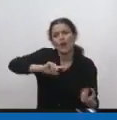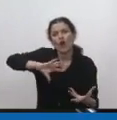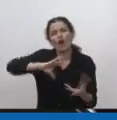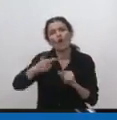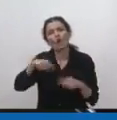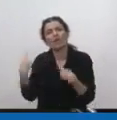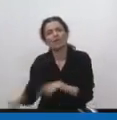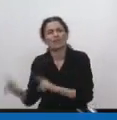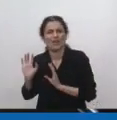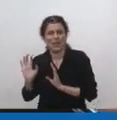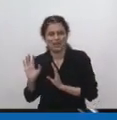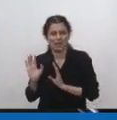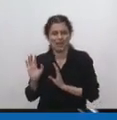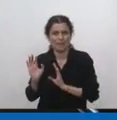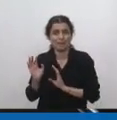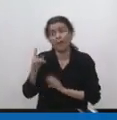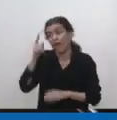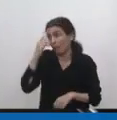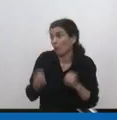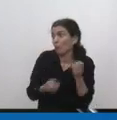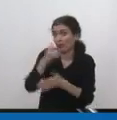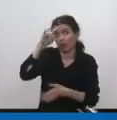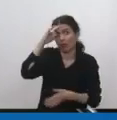el camino de un mega DNU